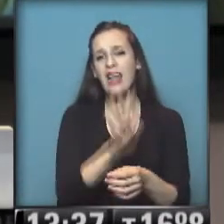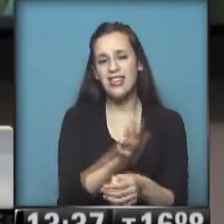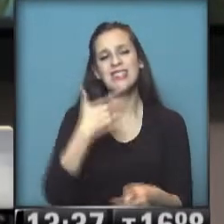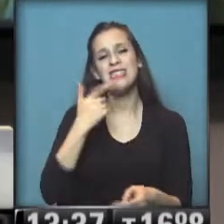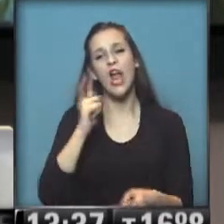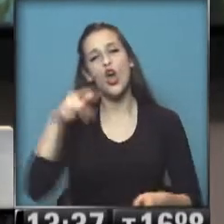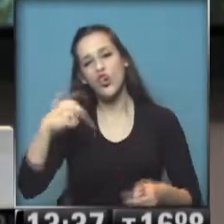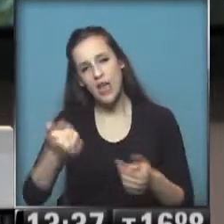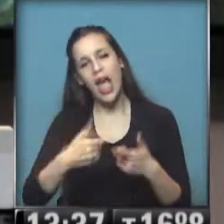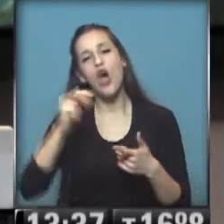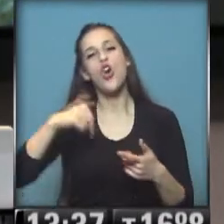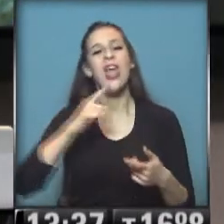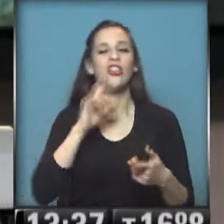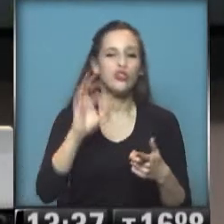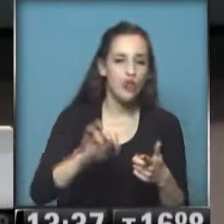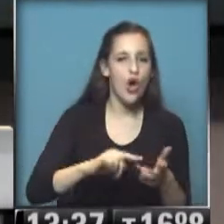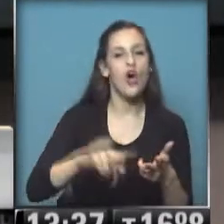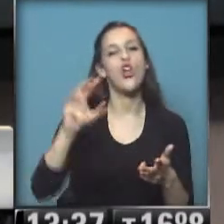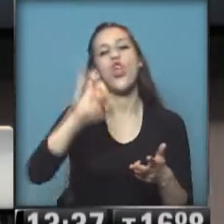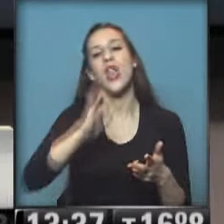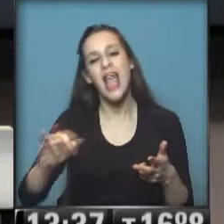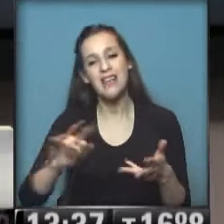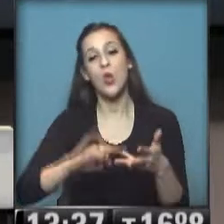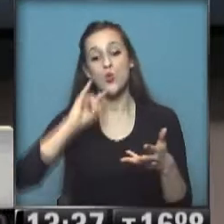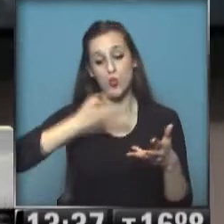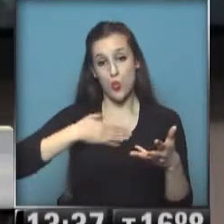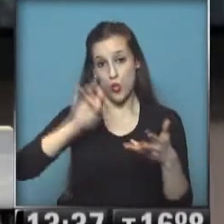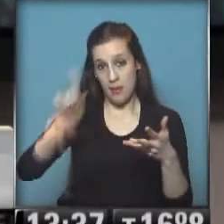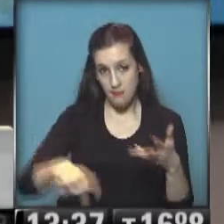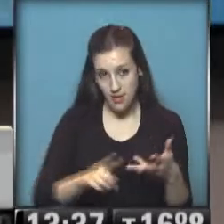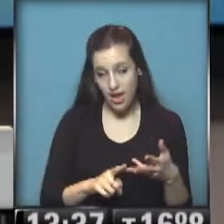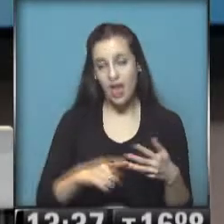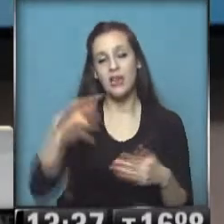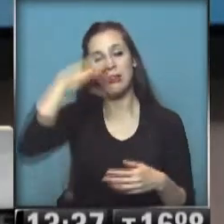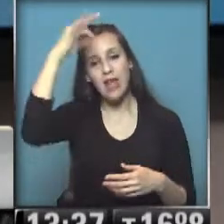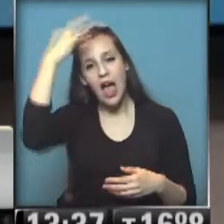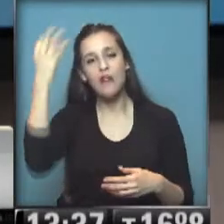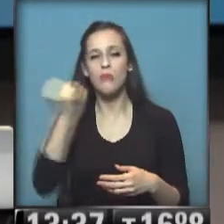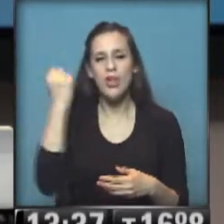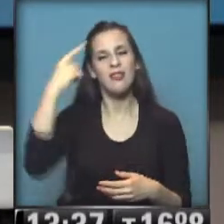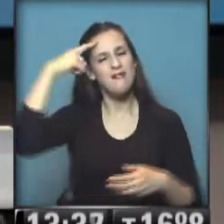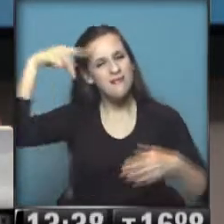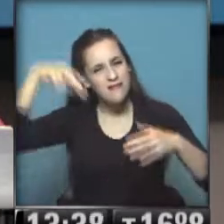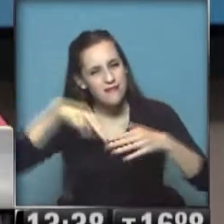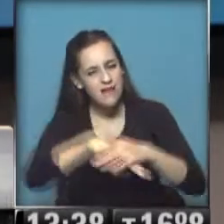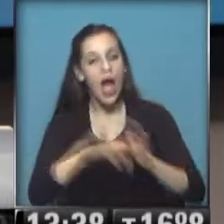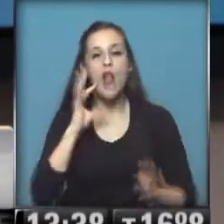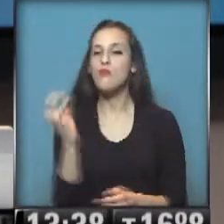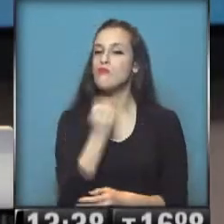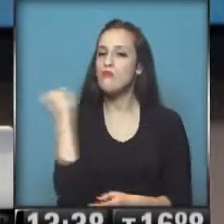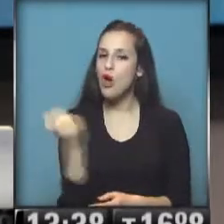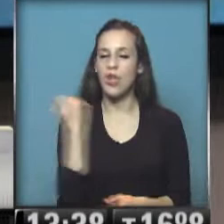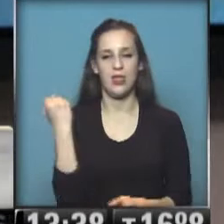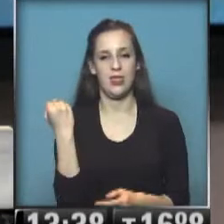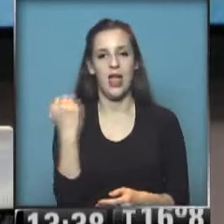victoria onetto la ministra cristina álvarez rodríguez yo misma voy a estar ahí teatro y reflexión que es algo que nos encanta cuando el arte se da de la mano